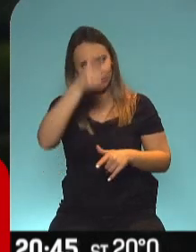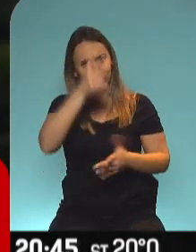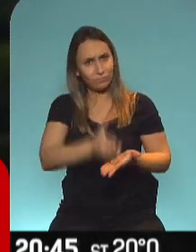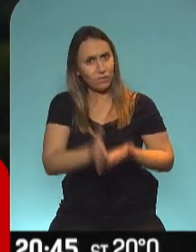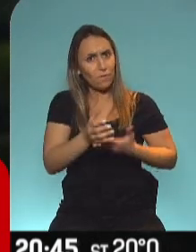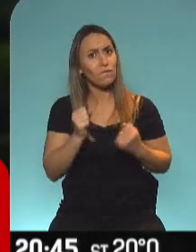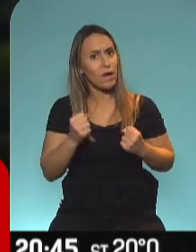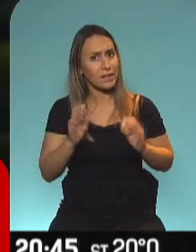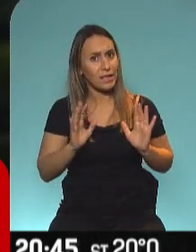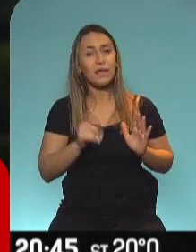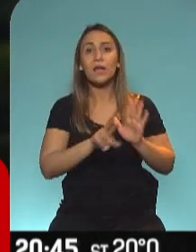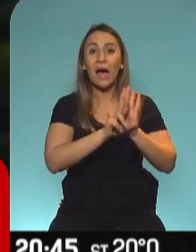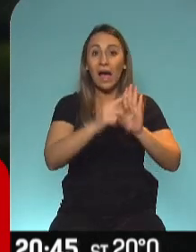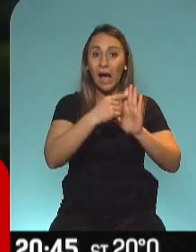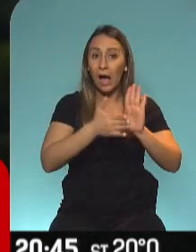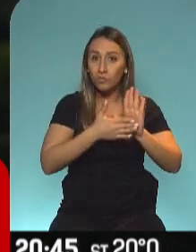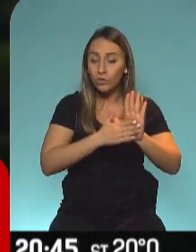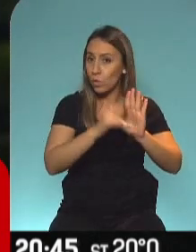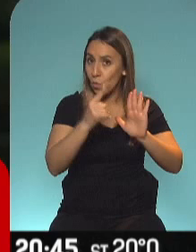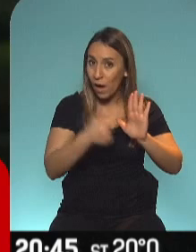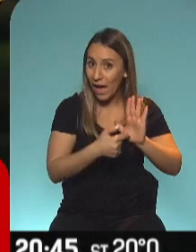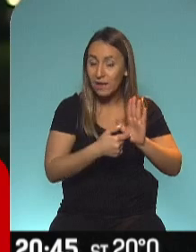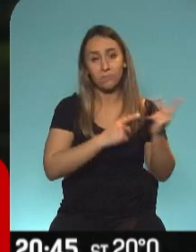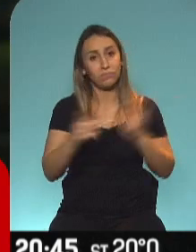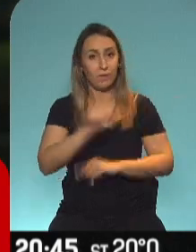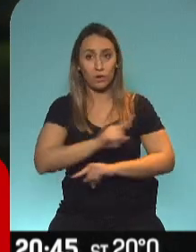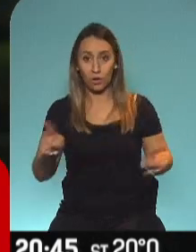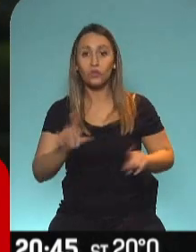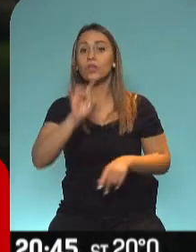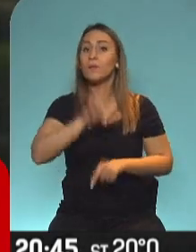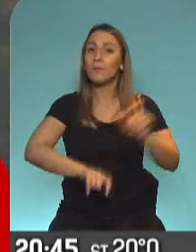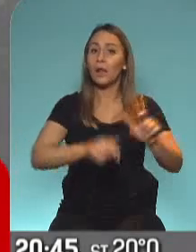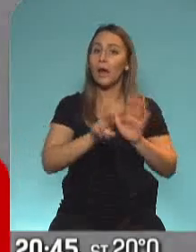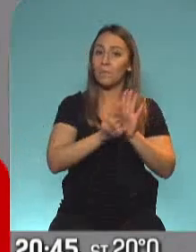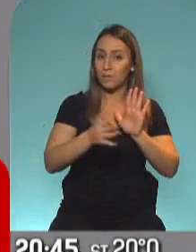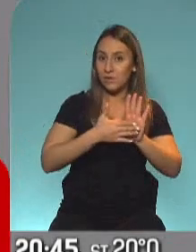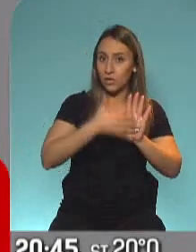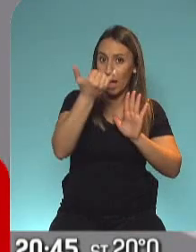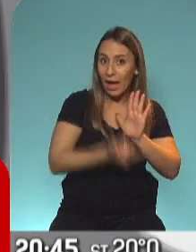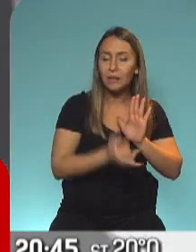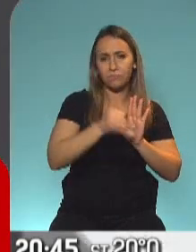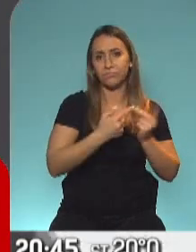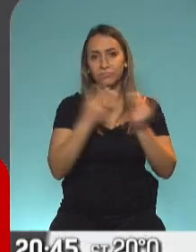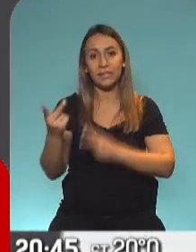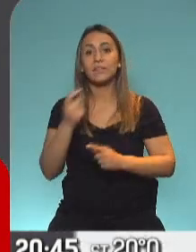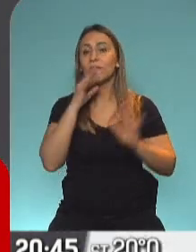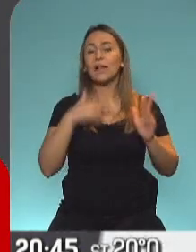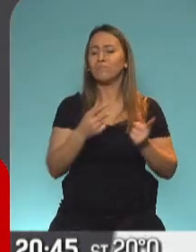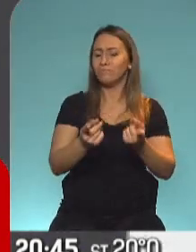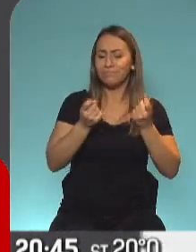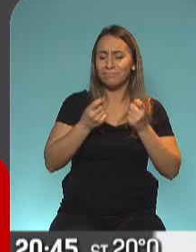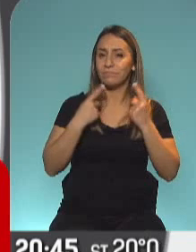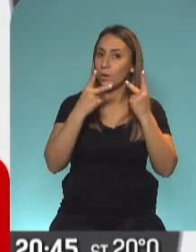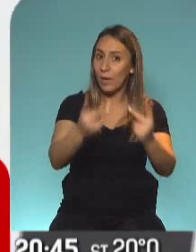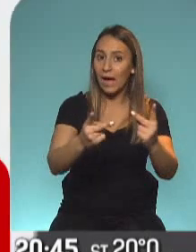que no tenga la autorización no puede viajar, digamos. Solamente puede viajar el que tiene autorización. Y reitero, el que no tiene autorización por una razón de fuerza mayor